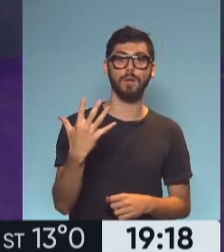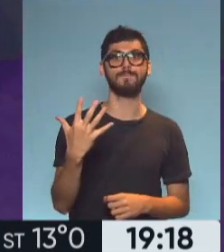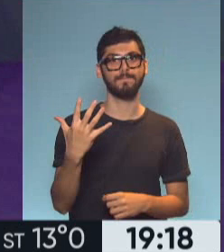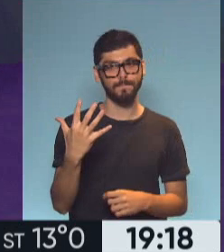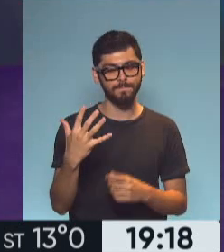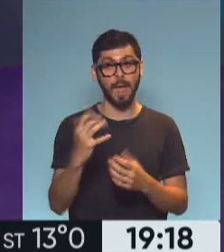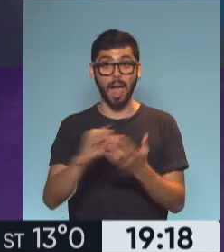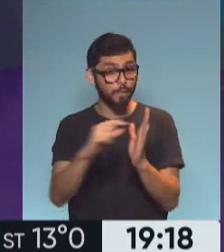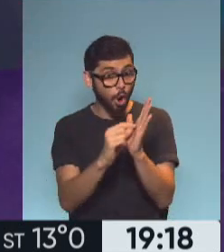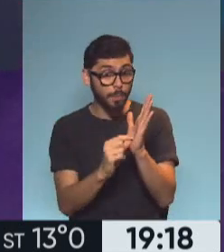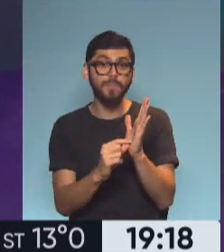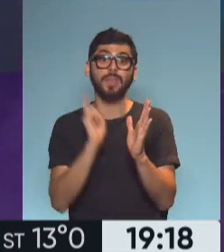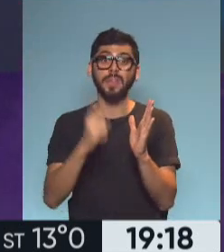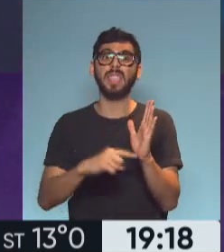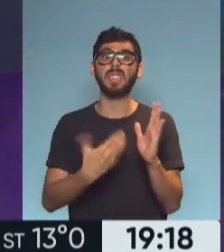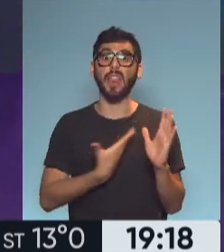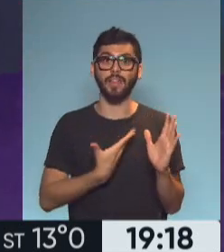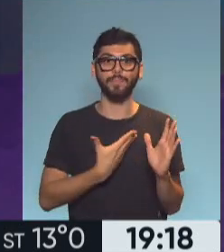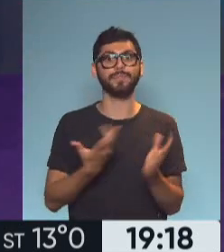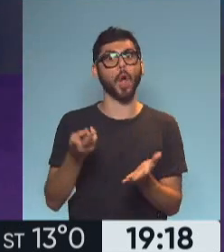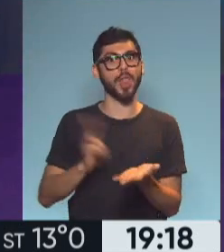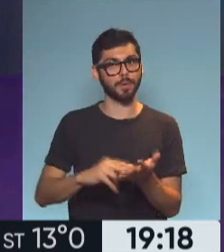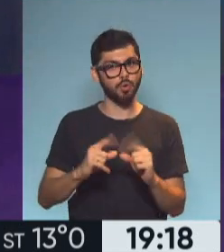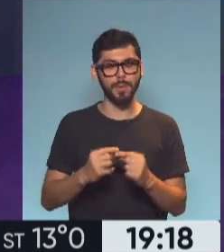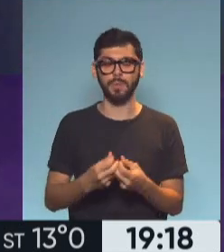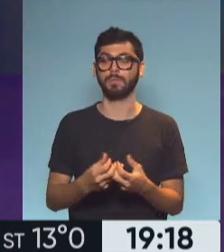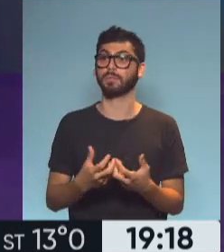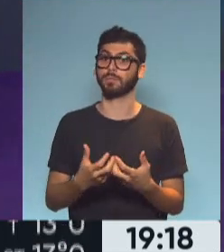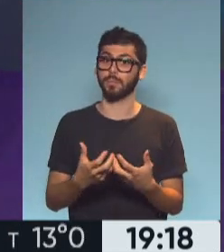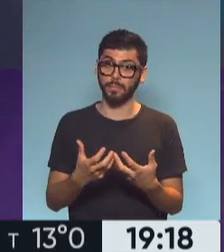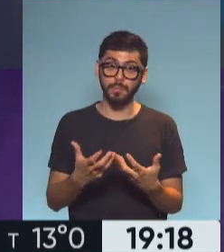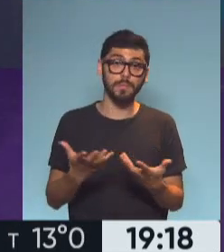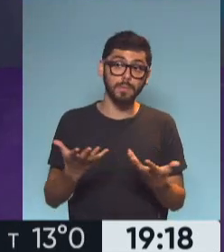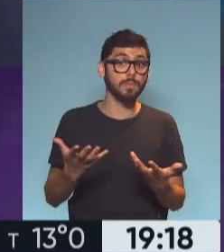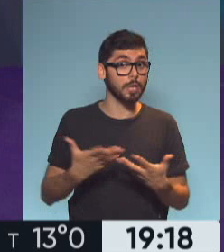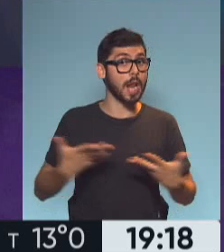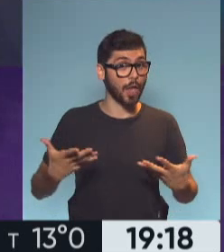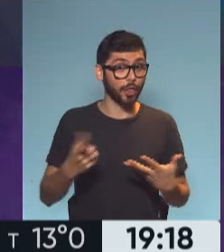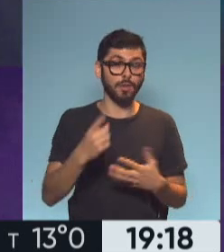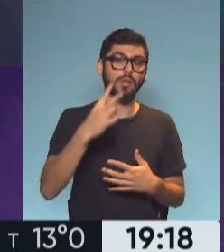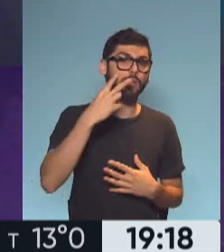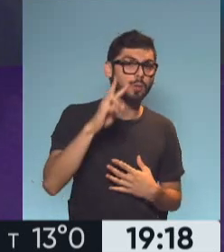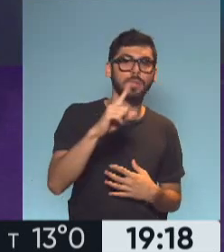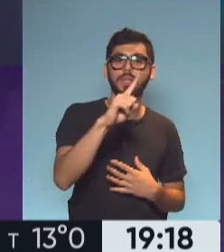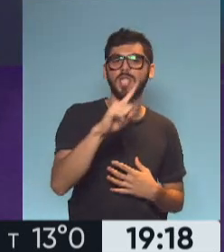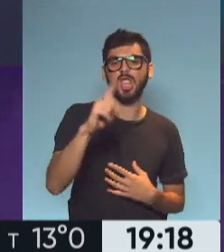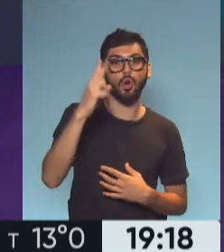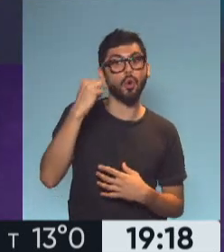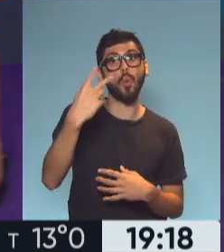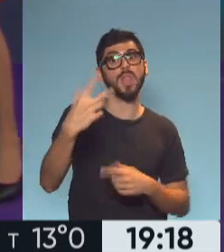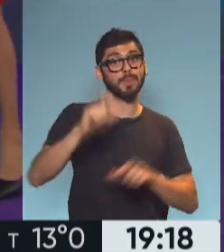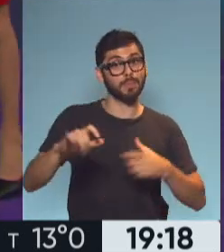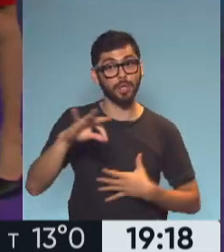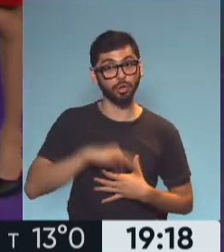informe en tanto santa fe vuelve a marcar un caso o casos elevados 2.193